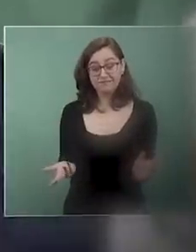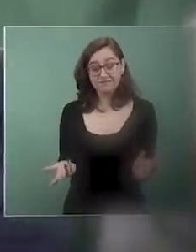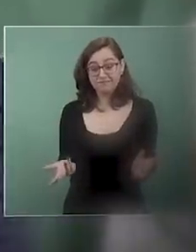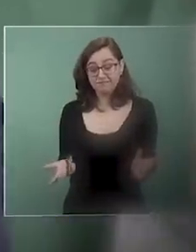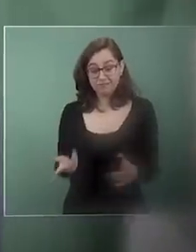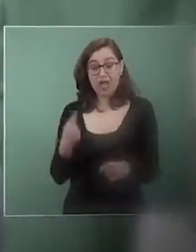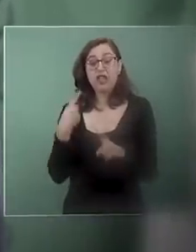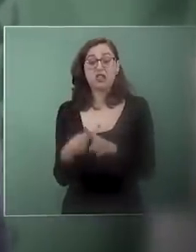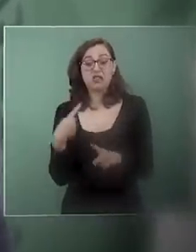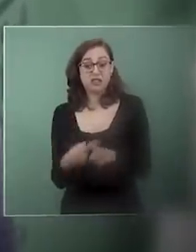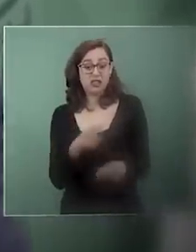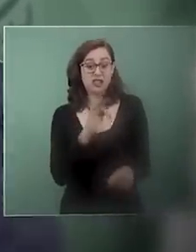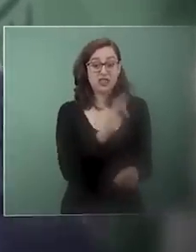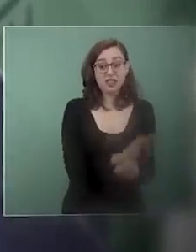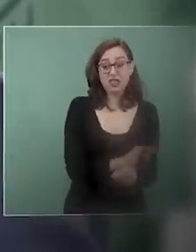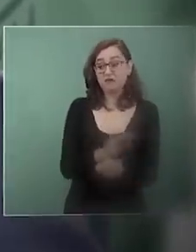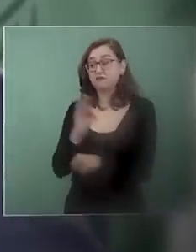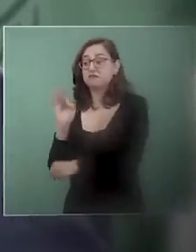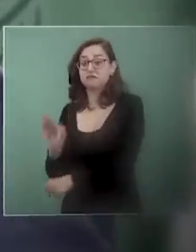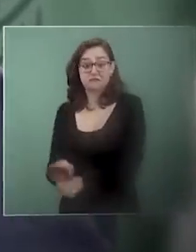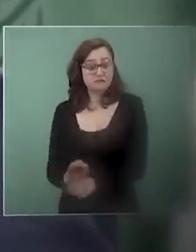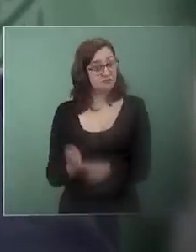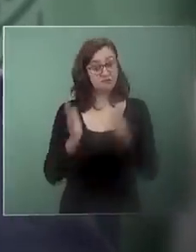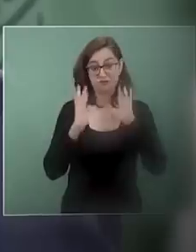colocarse en su sitio.